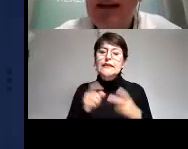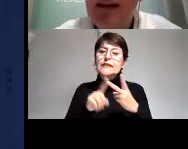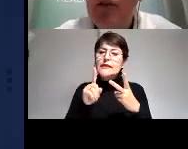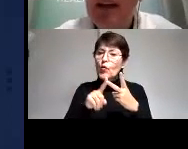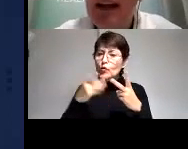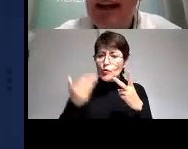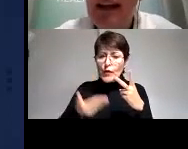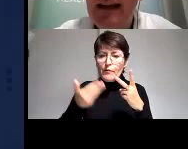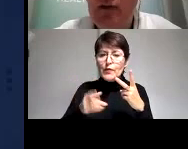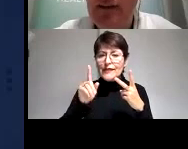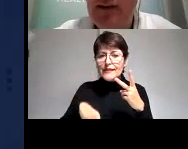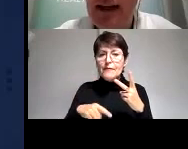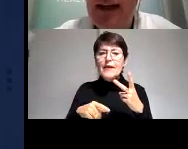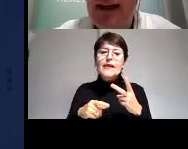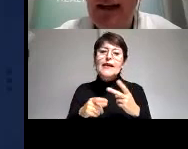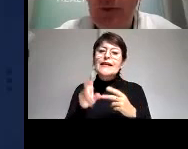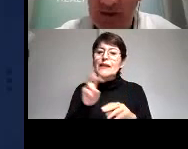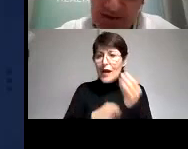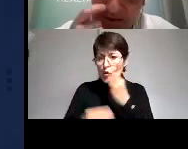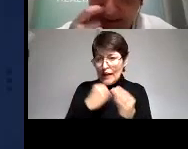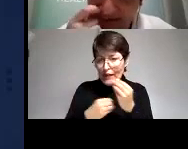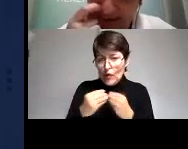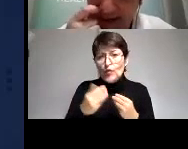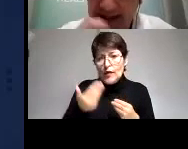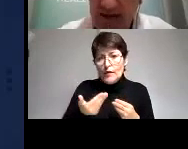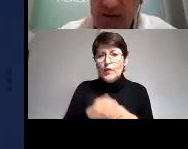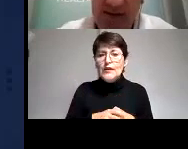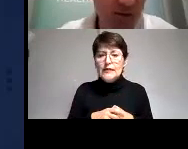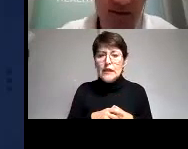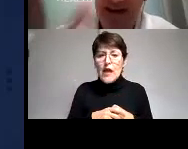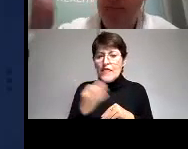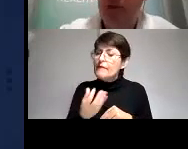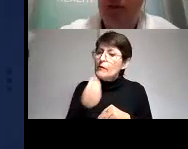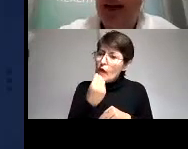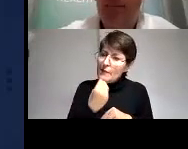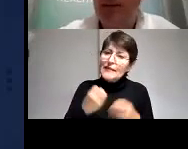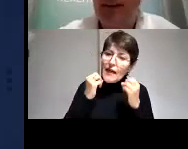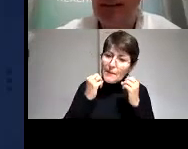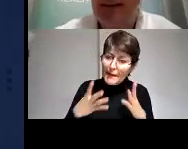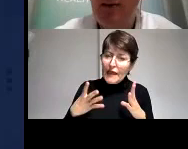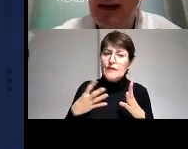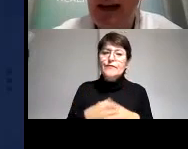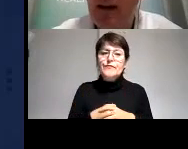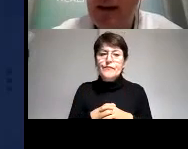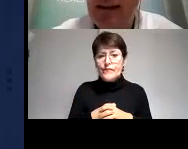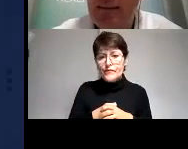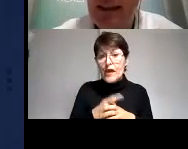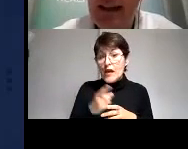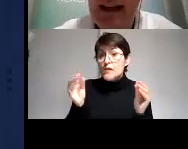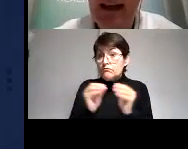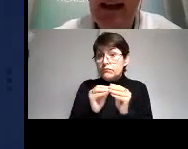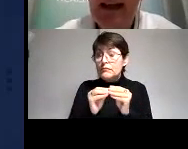que comentábamos era el nutricional, la nutrición, que ha de ser la adecuada. Y como veis aquí, pues esto encaja perfectamente con la